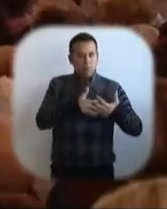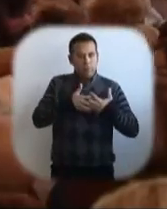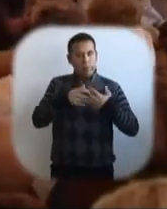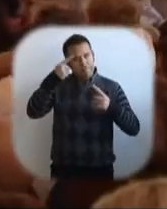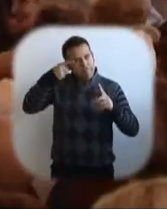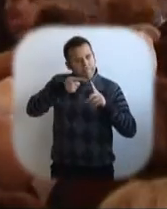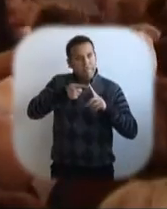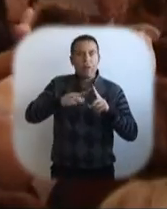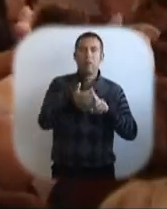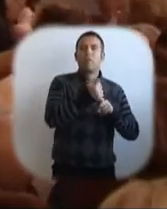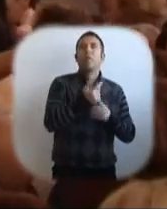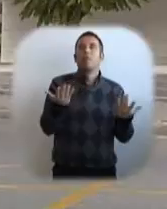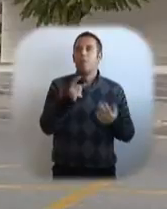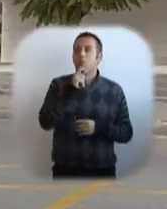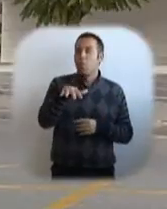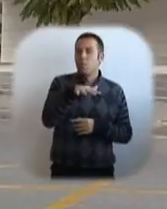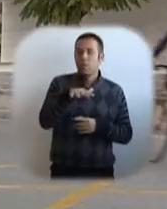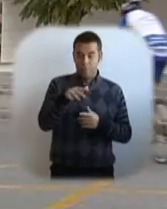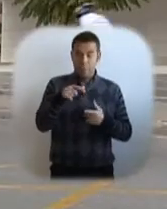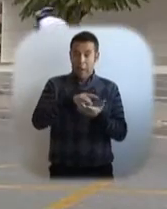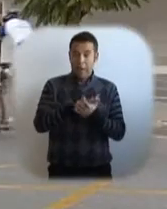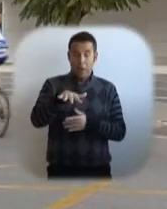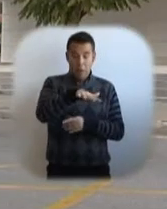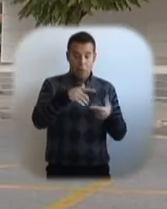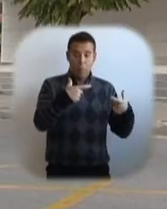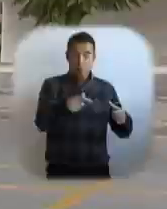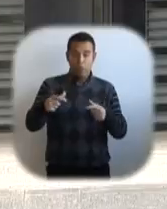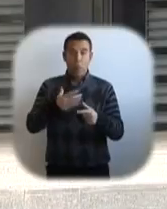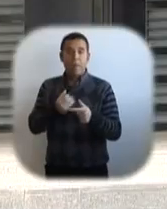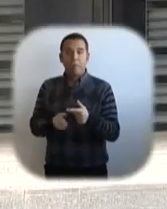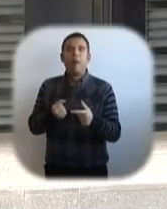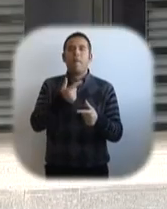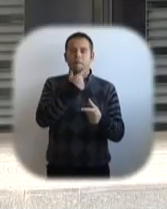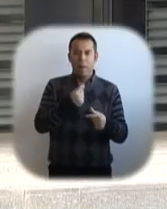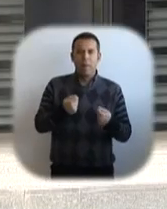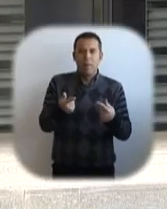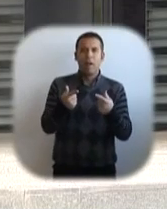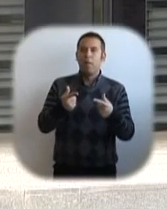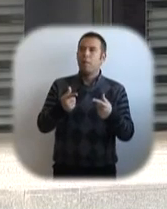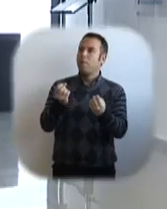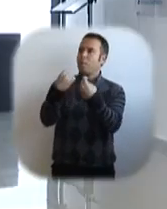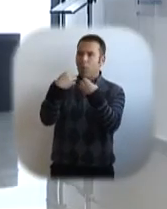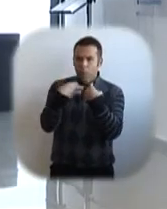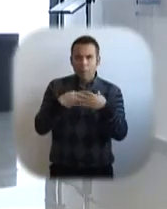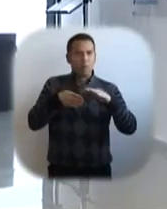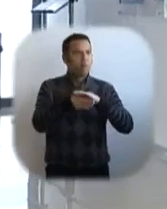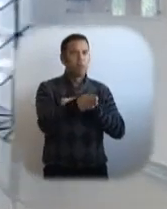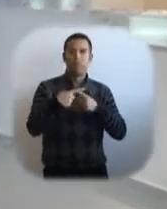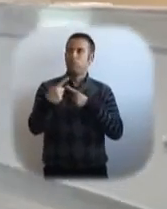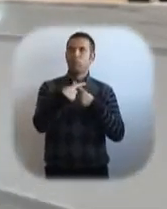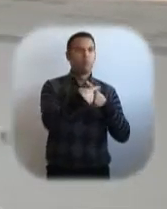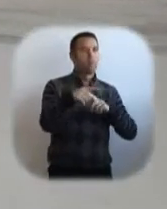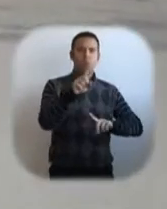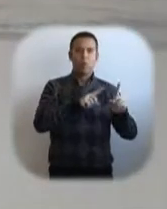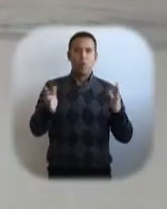Para conseguir este objetivo, en Málaga los espacios municipales están diseñados para favorecer la información y la movilidad de los